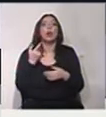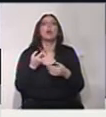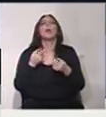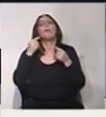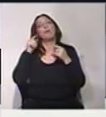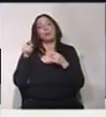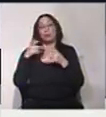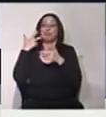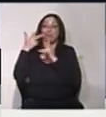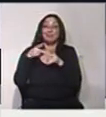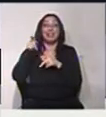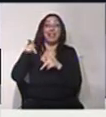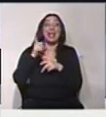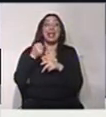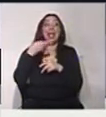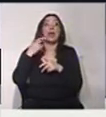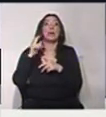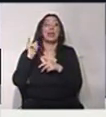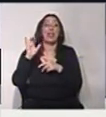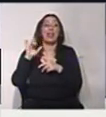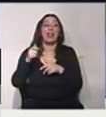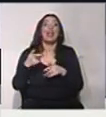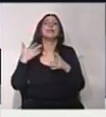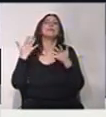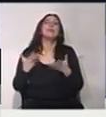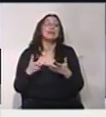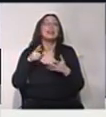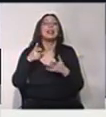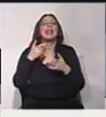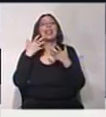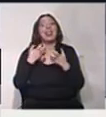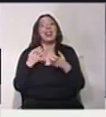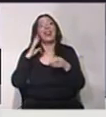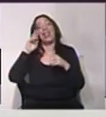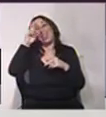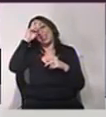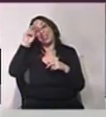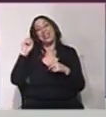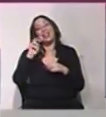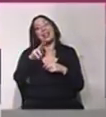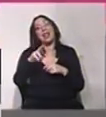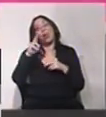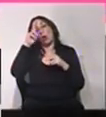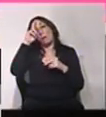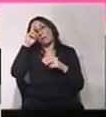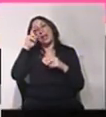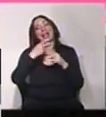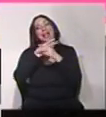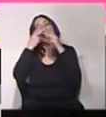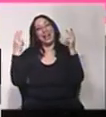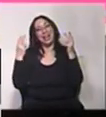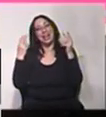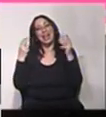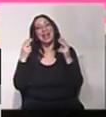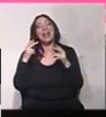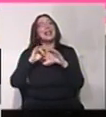decía Gabriela, que es la indicación de que sean internados en los hospitales, en salas de hospitales generales, es algo que